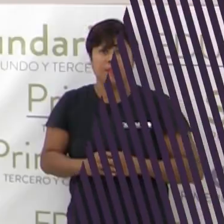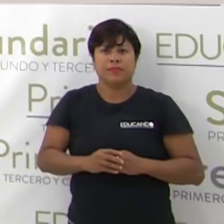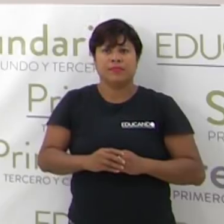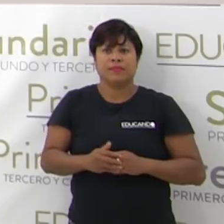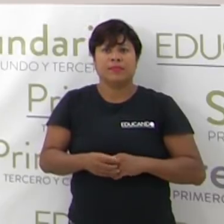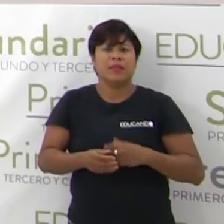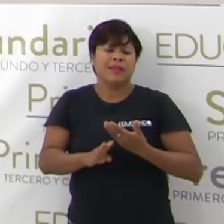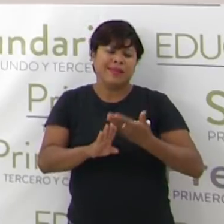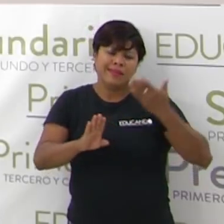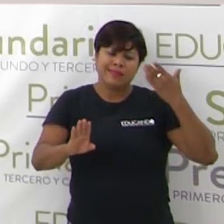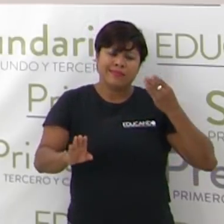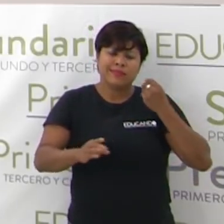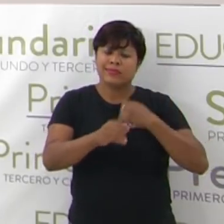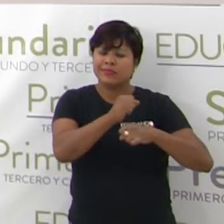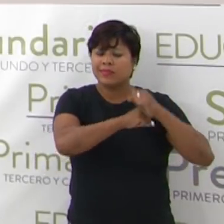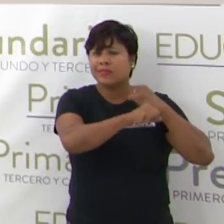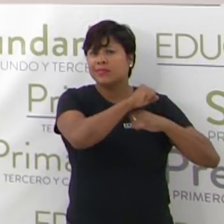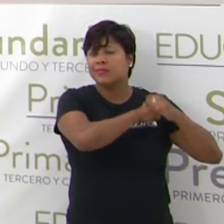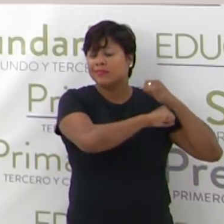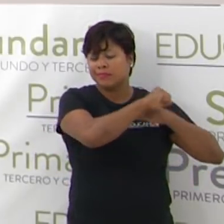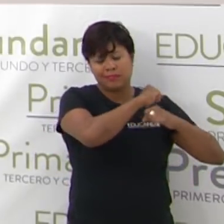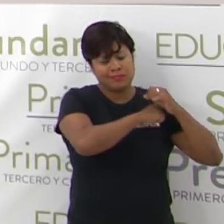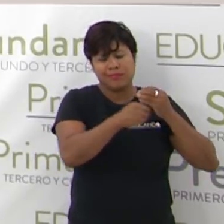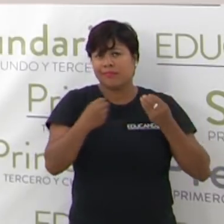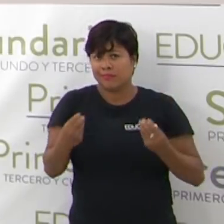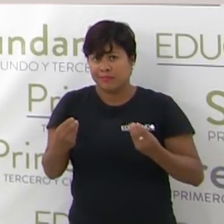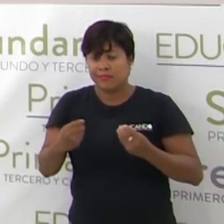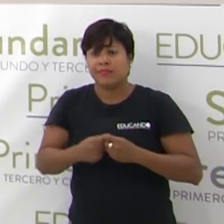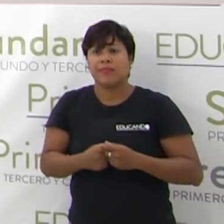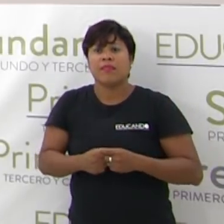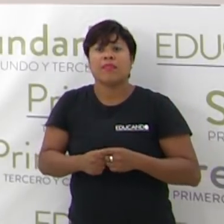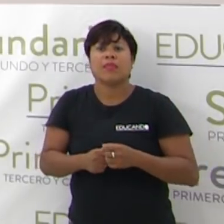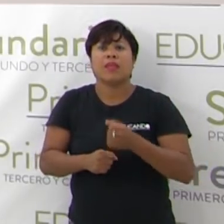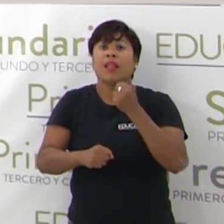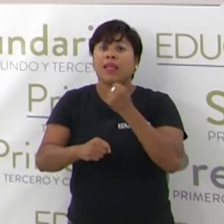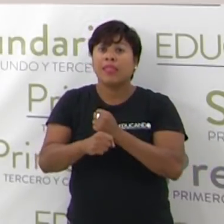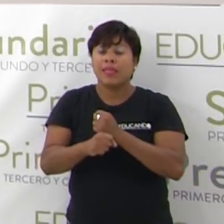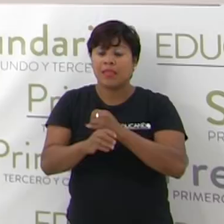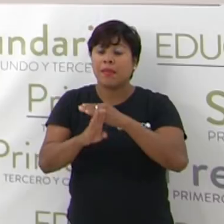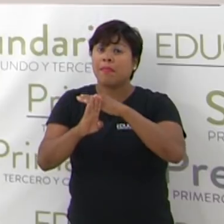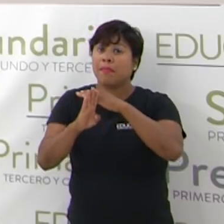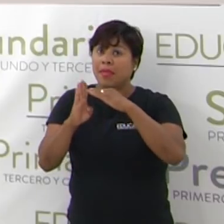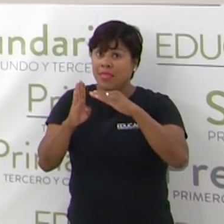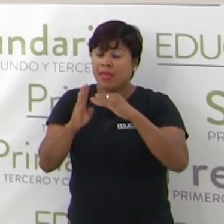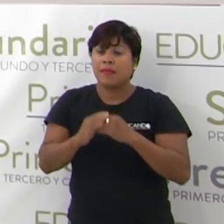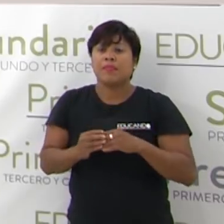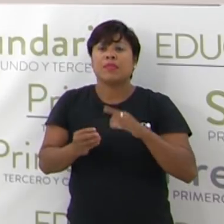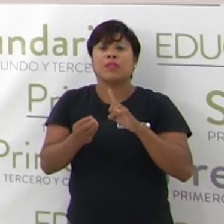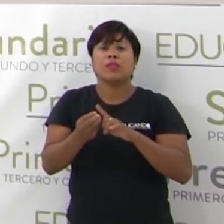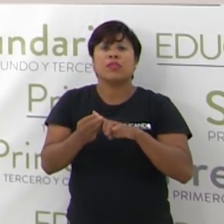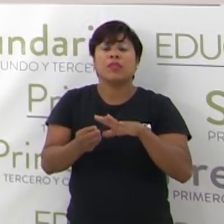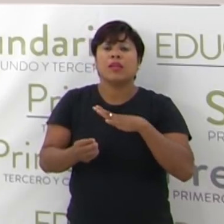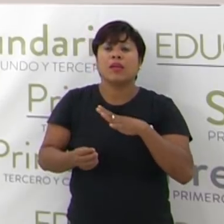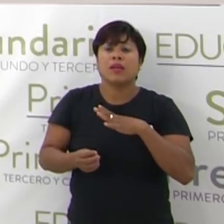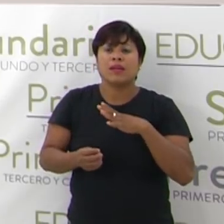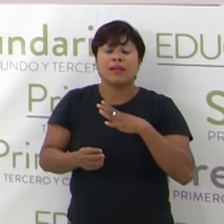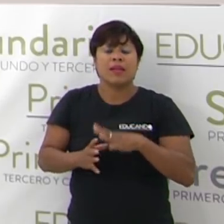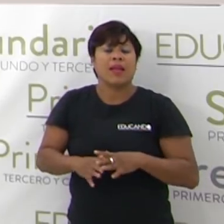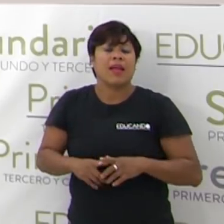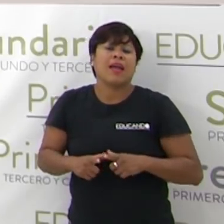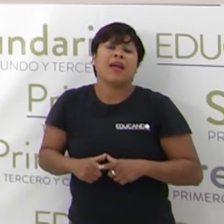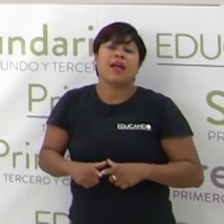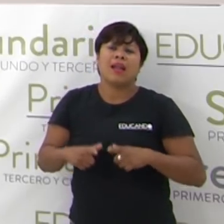Hace muchos años, pero muchos años, niños, en la Edad Media, donde existían